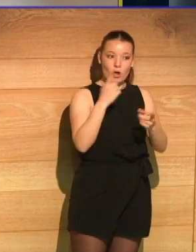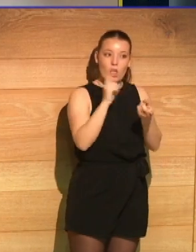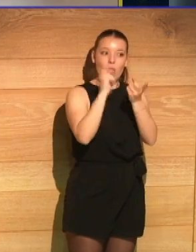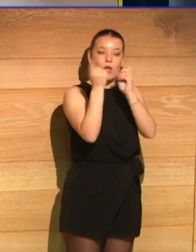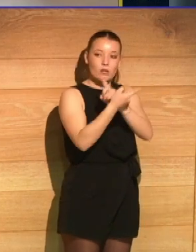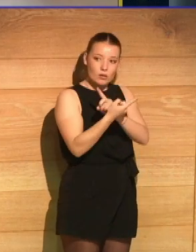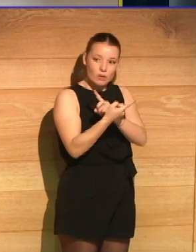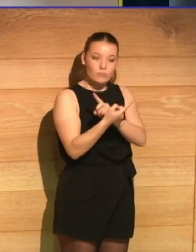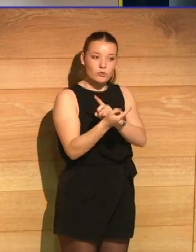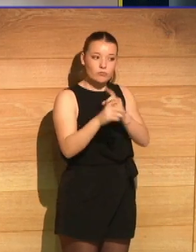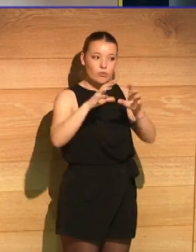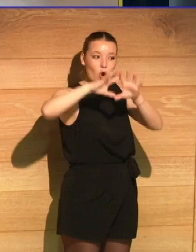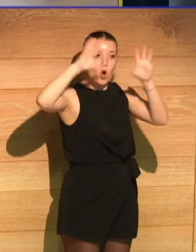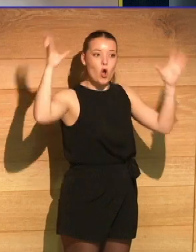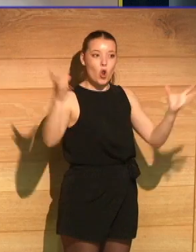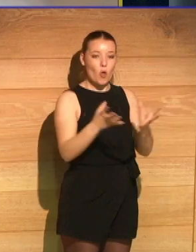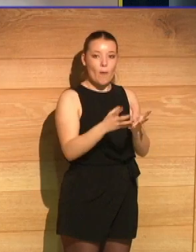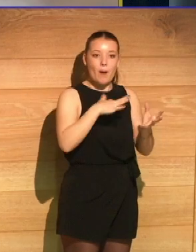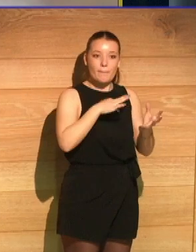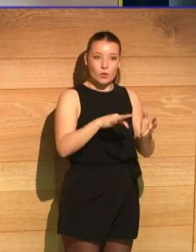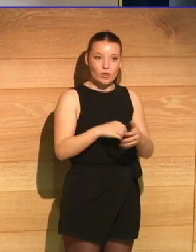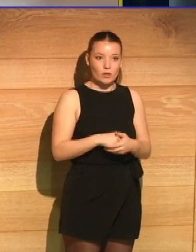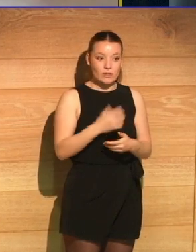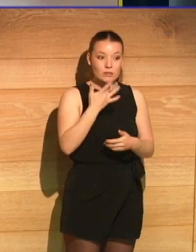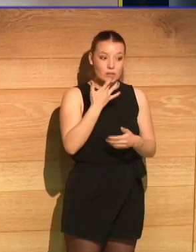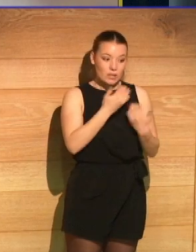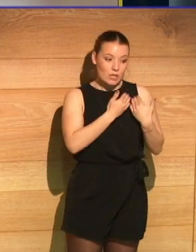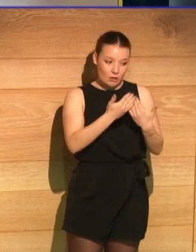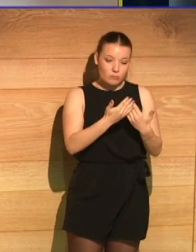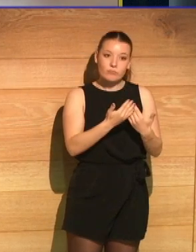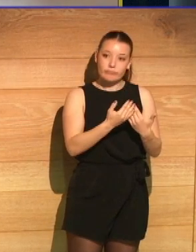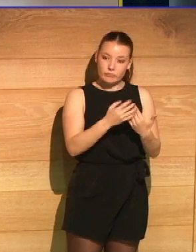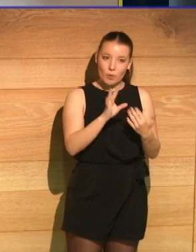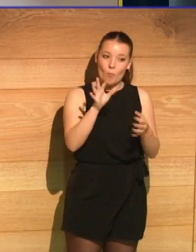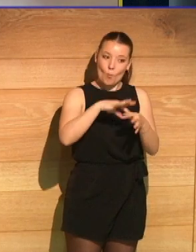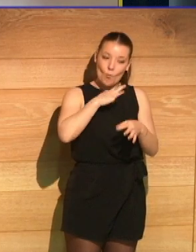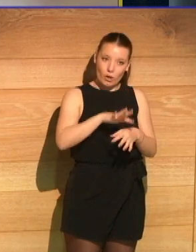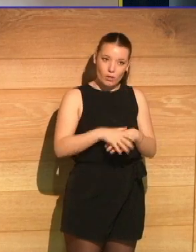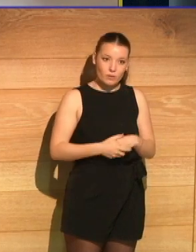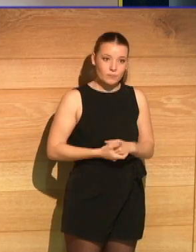si existe la voluntad política para hacerlos, porque el año 2020 ha sido una gran enseñanza en ese sentido.